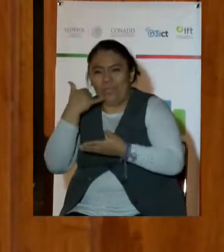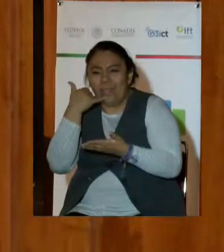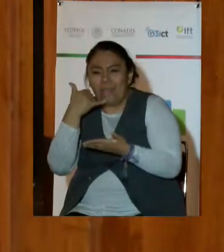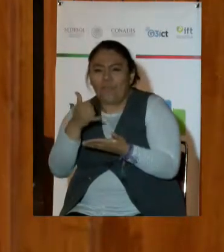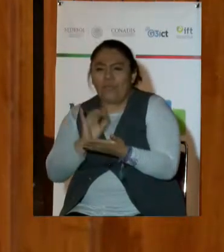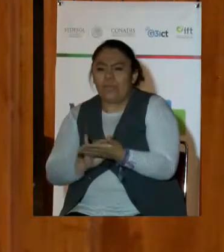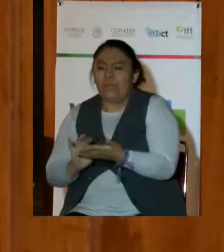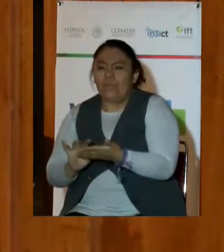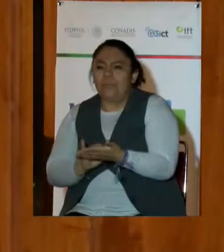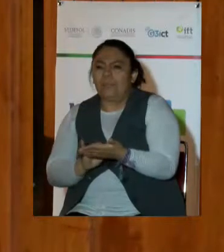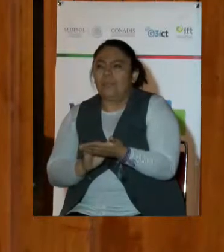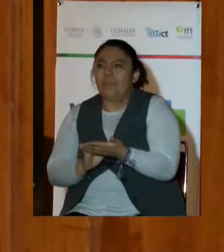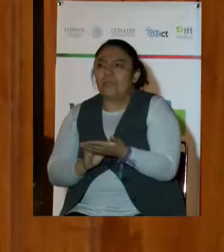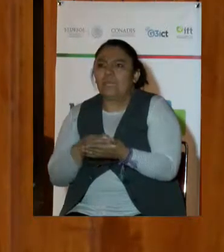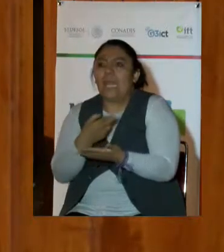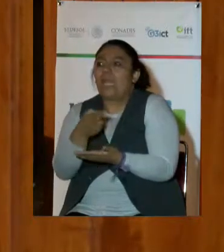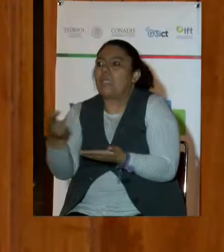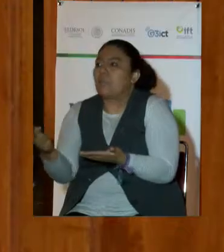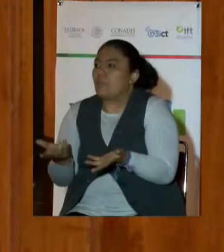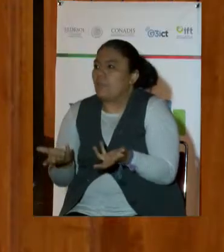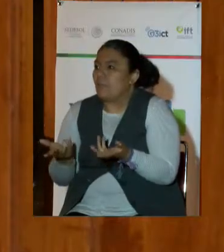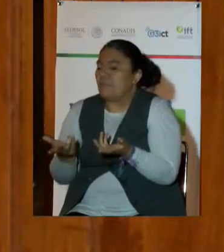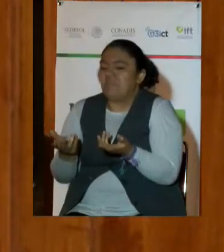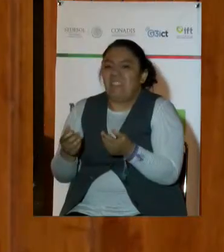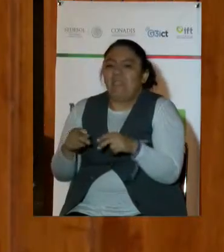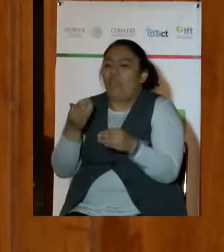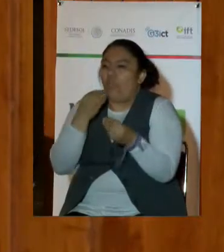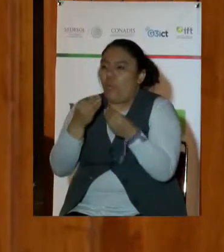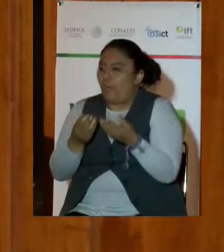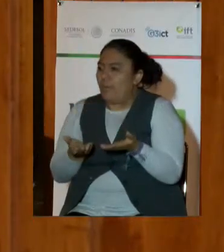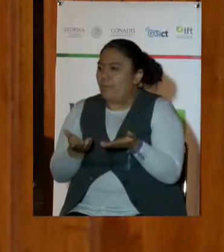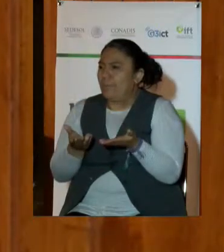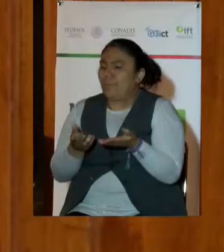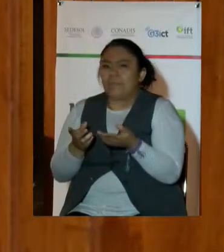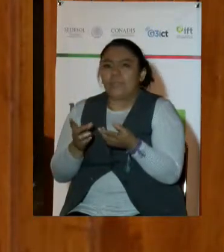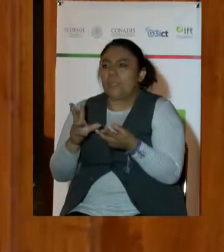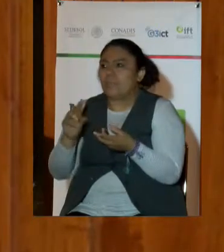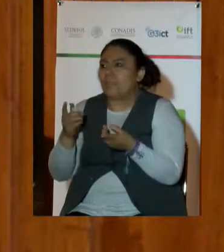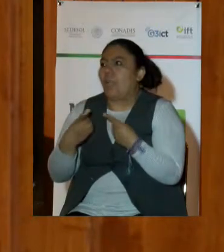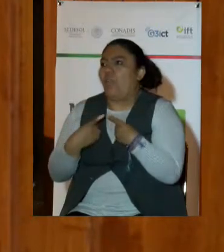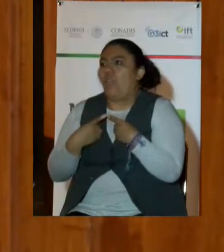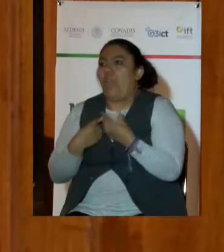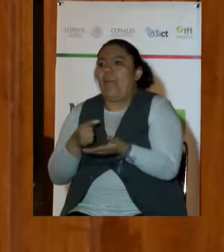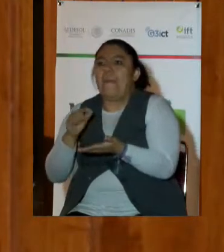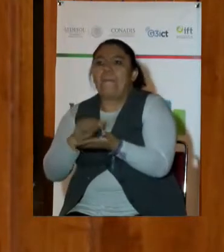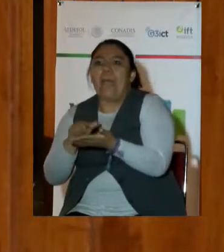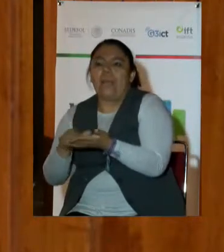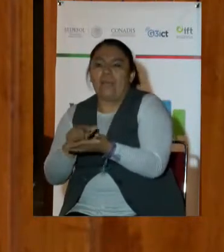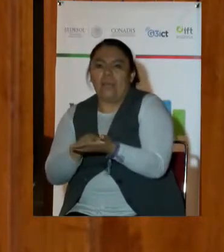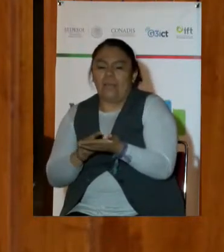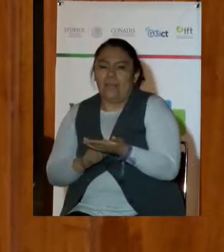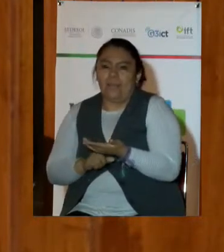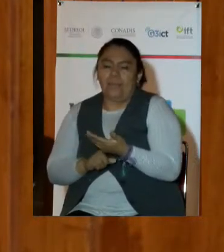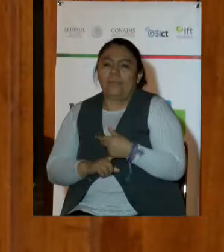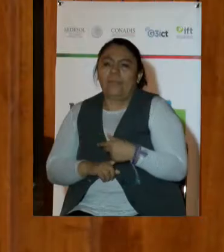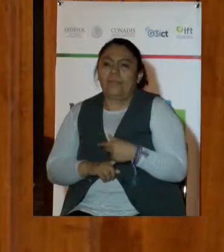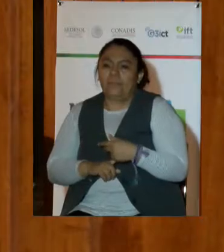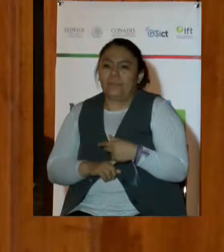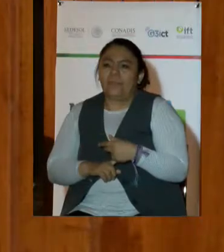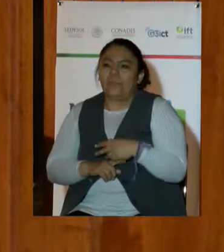si tenían algún servicio similar, pero no que me